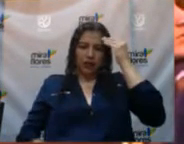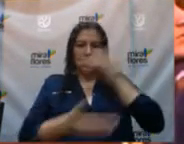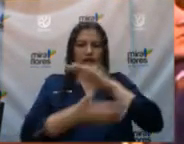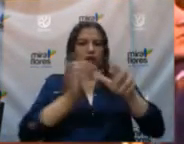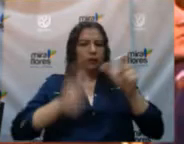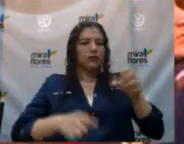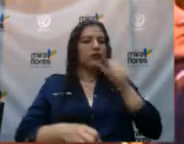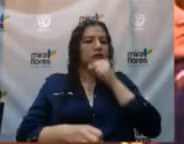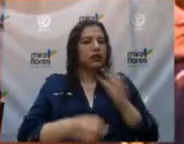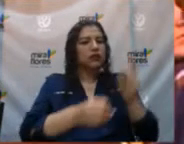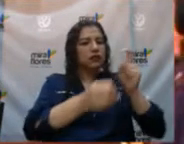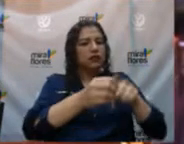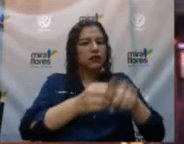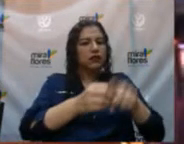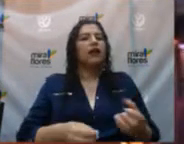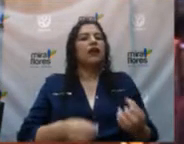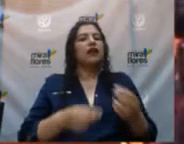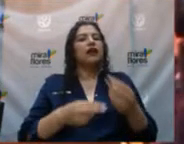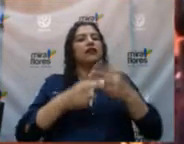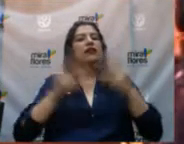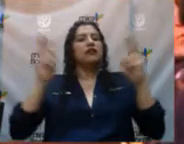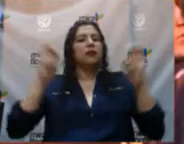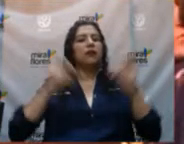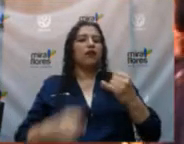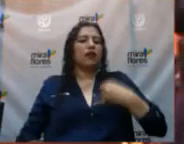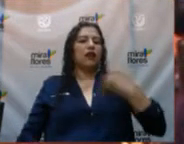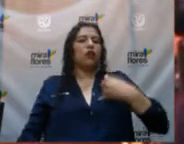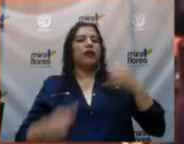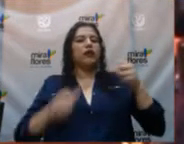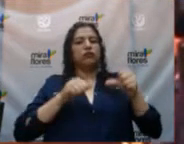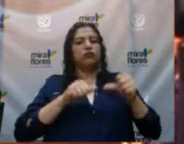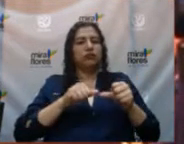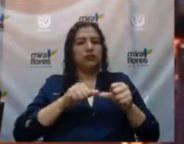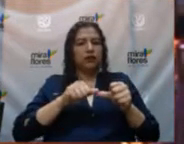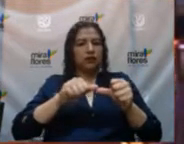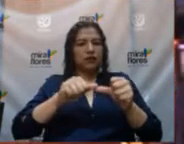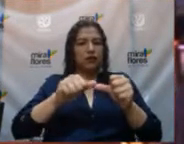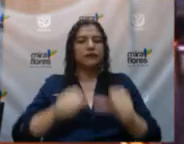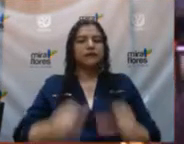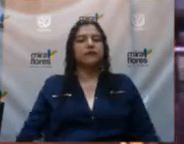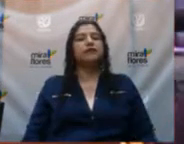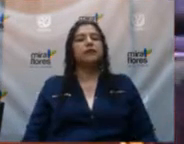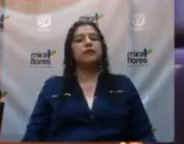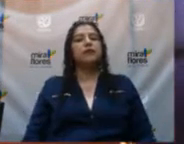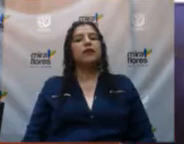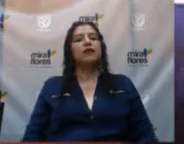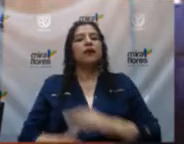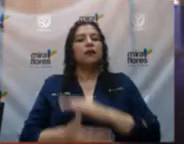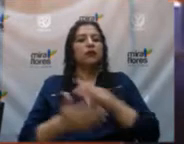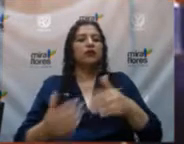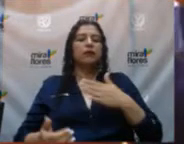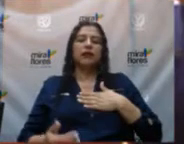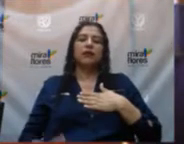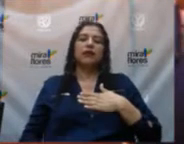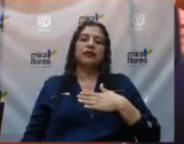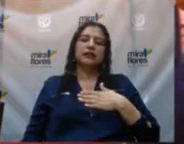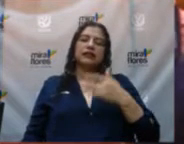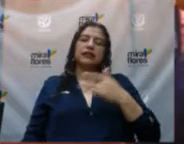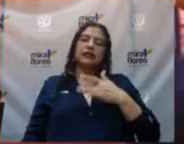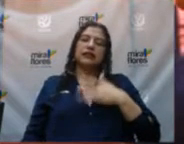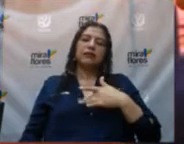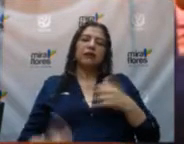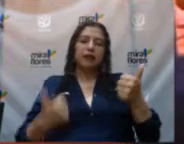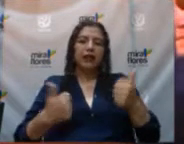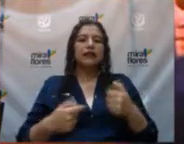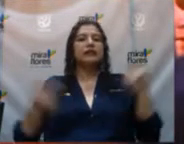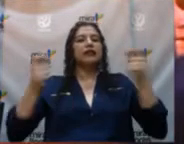han sido llamados los de la juventud prolongada. Por todo esto es que es un placer para mí celebrar